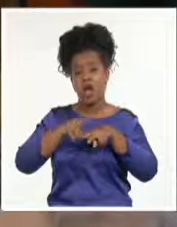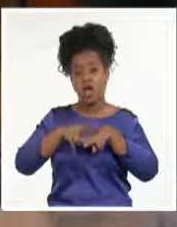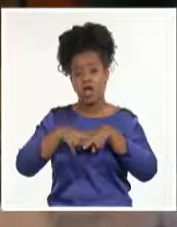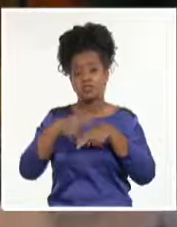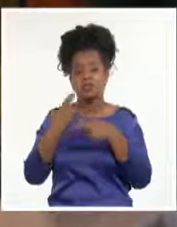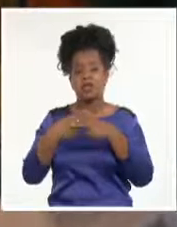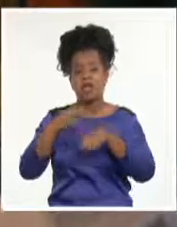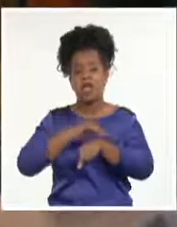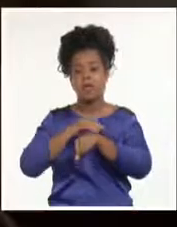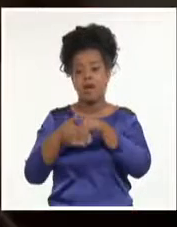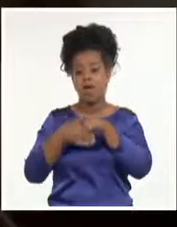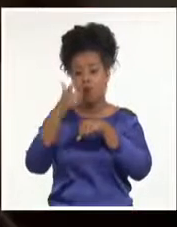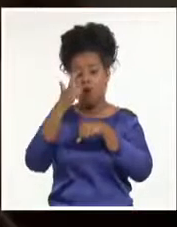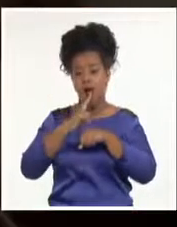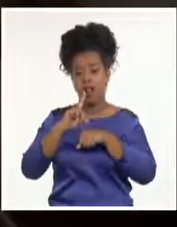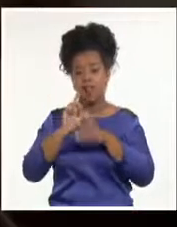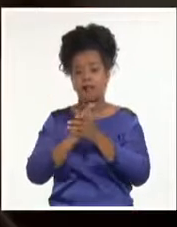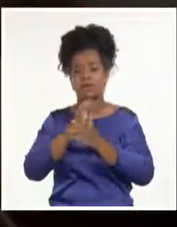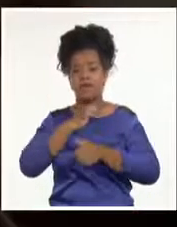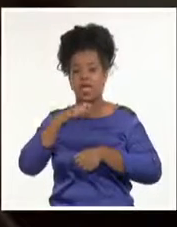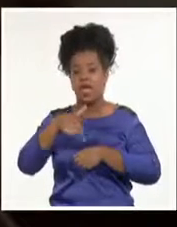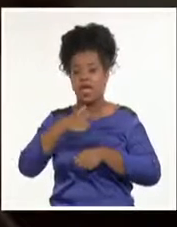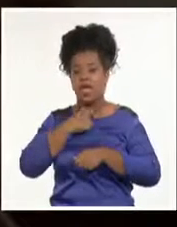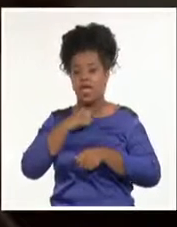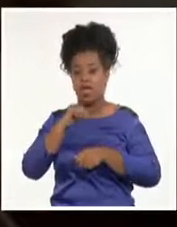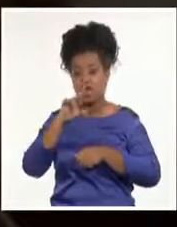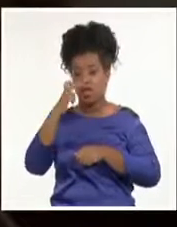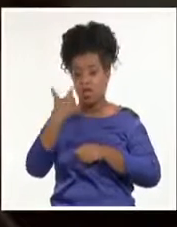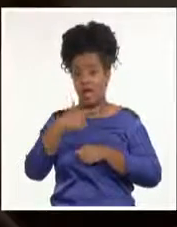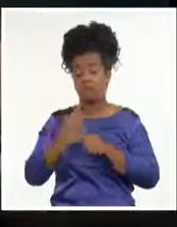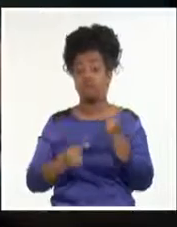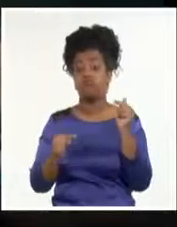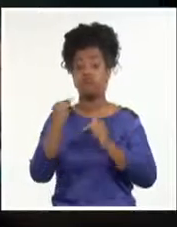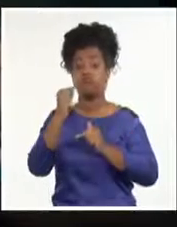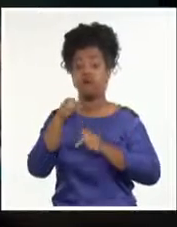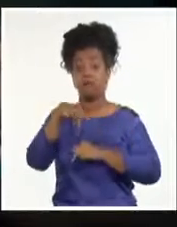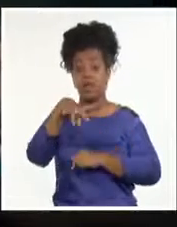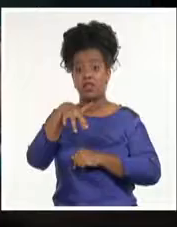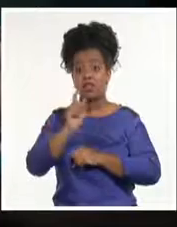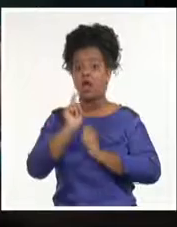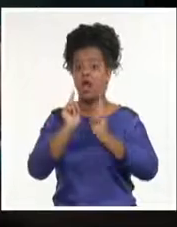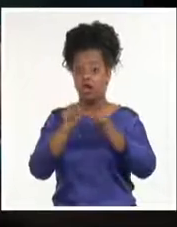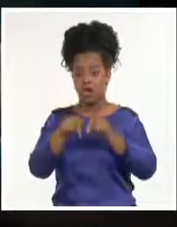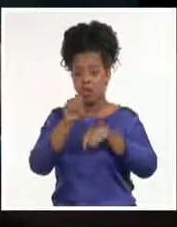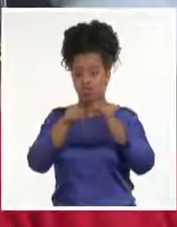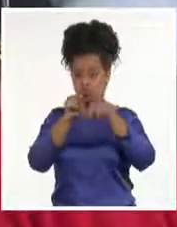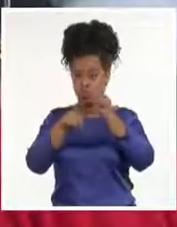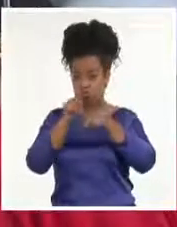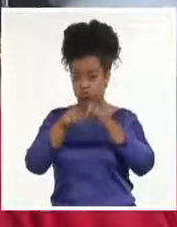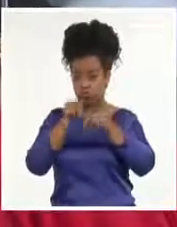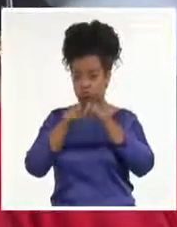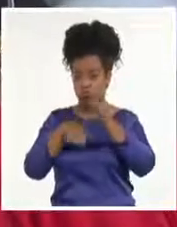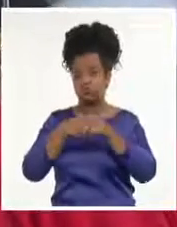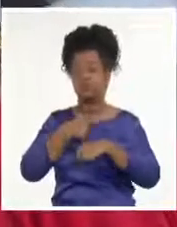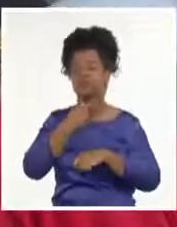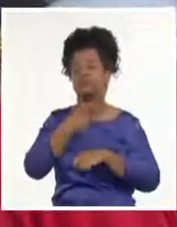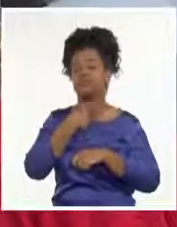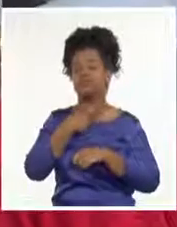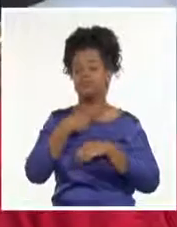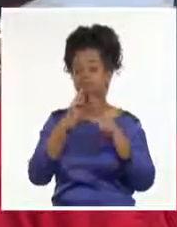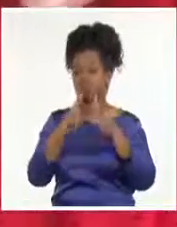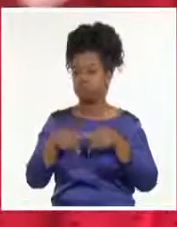primera vez en la provincia, un equipo multidisciplinario de este territorio estuvo a cargo del proceder con